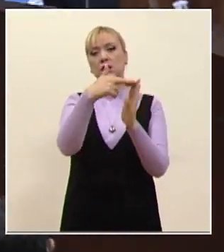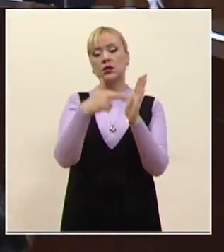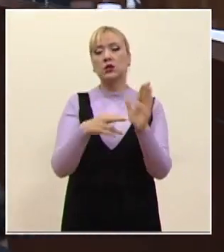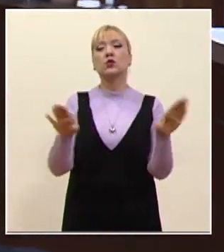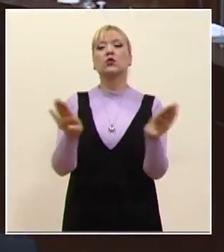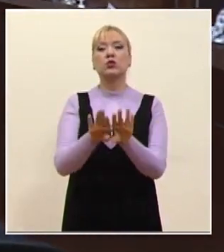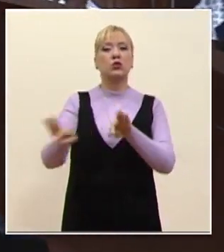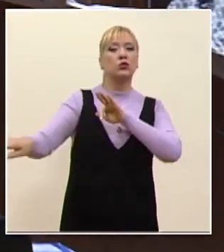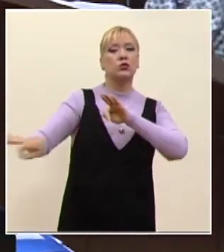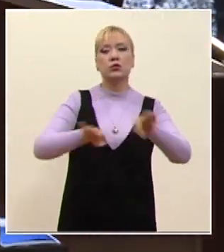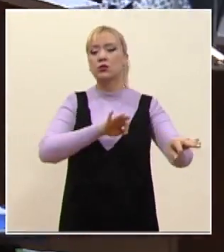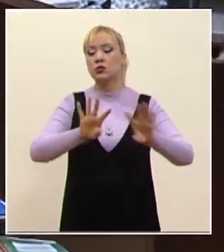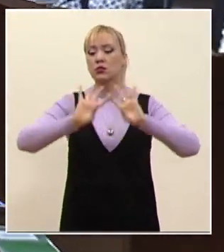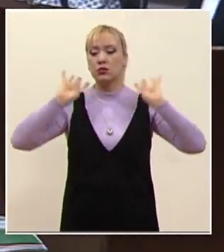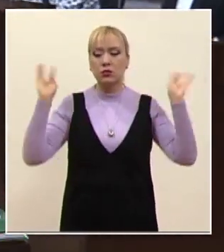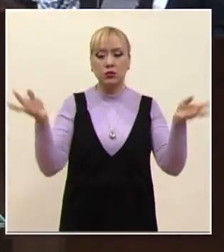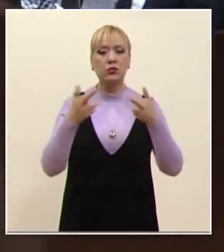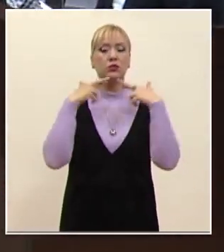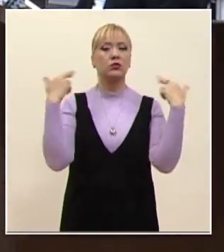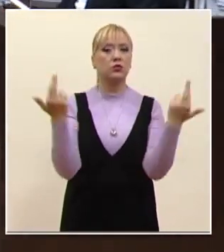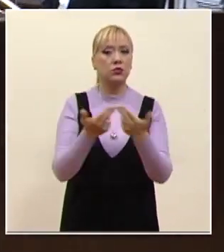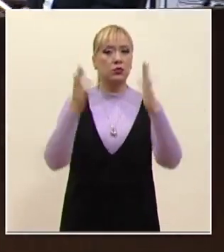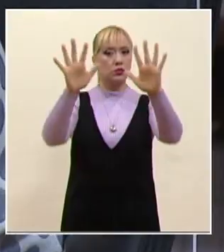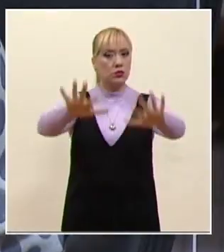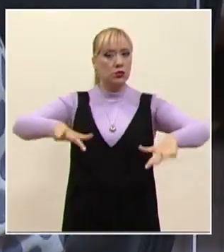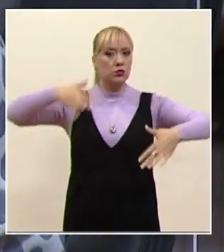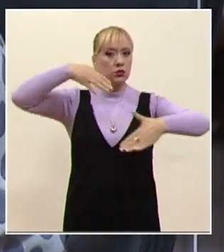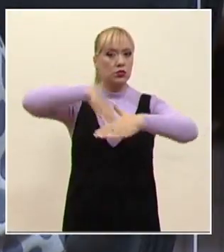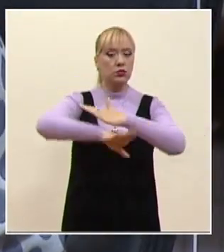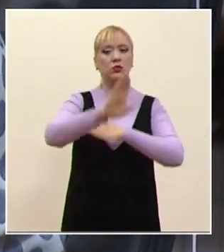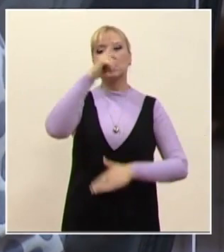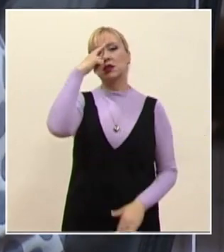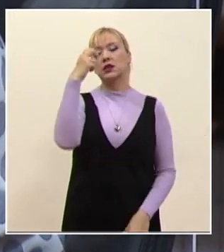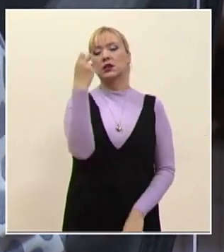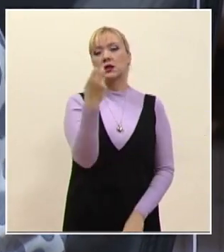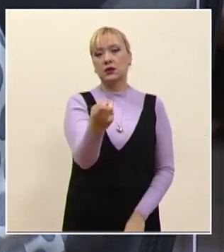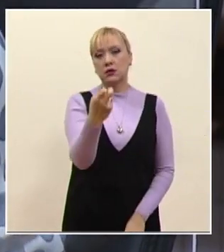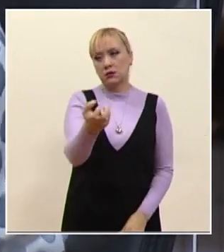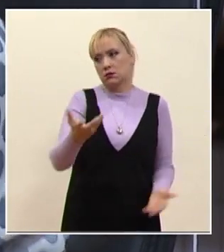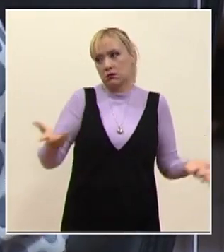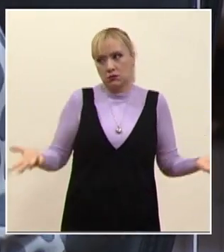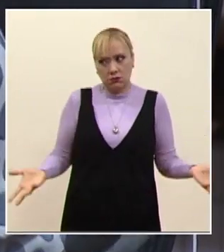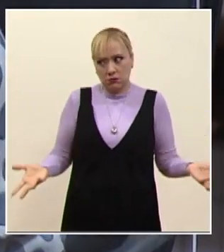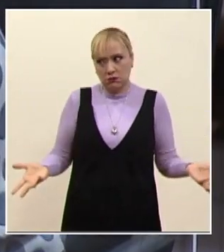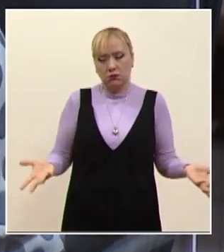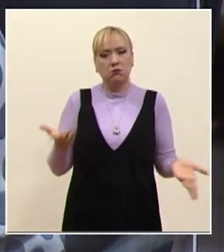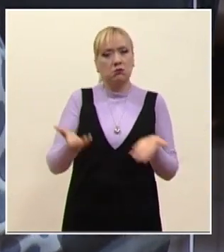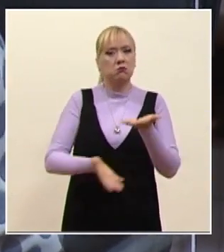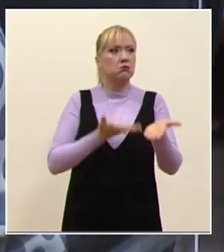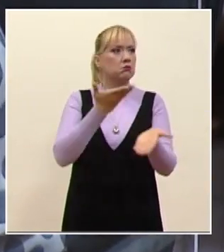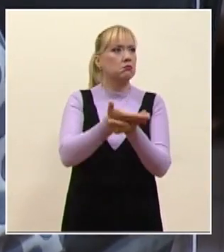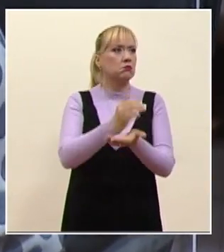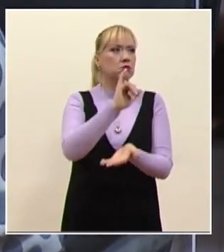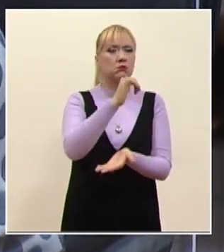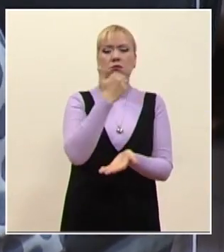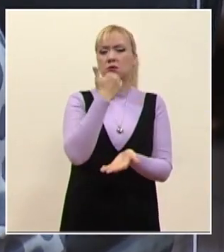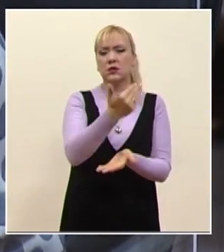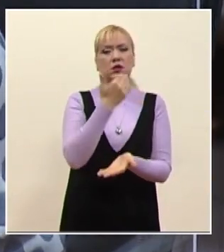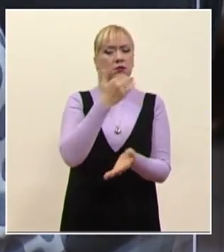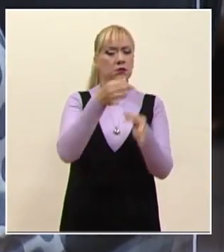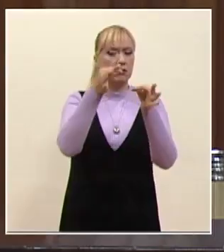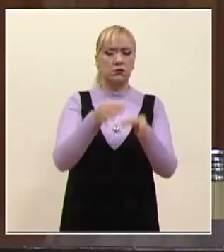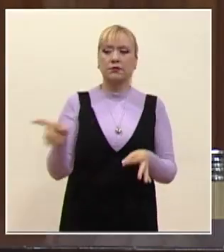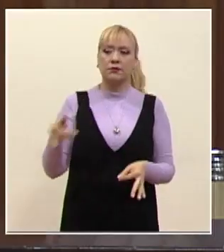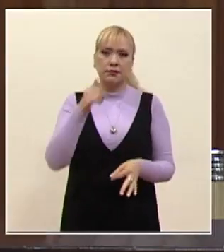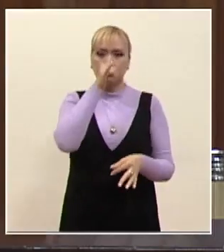la manera en que se llevarán a cabo las sesiones del Consejo General, motivo por el cual se propone confirmar la resolución